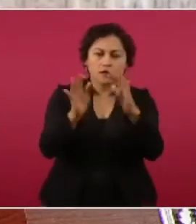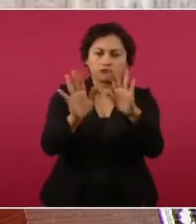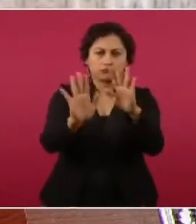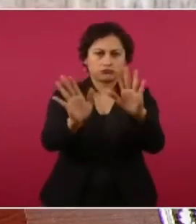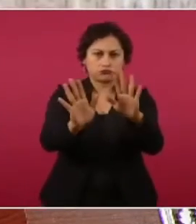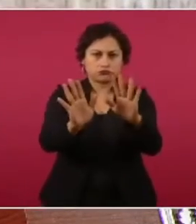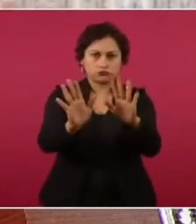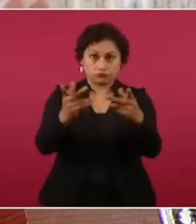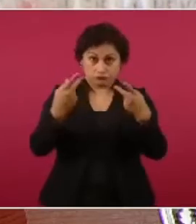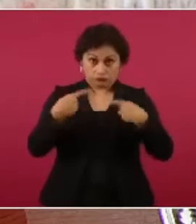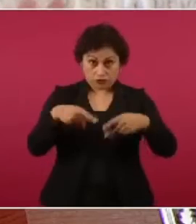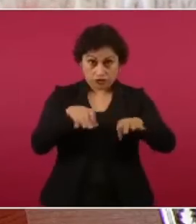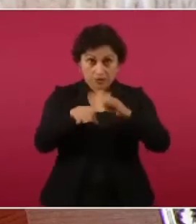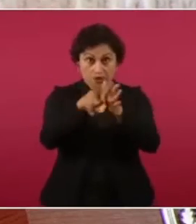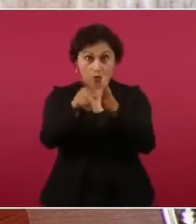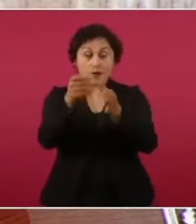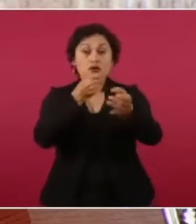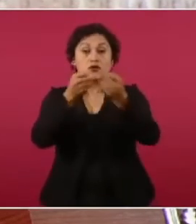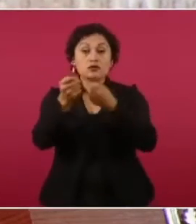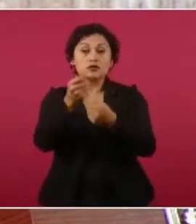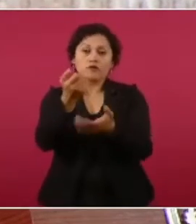pero no,